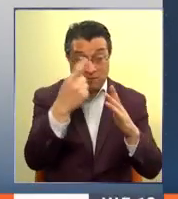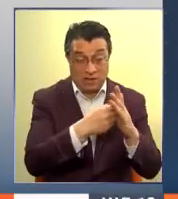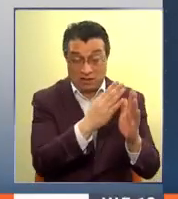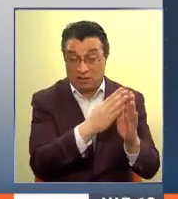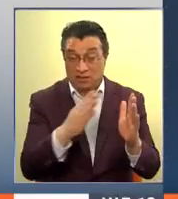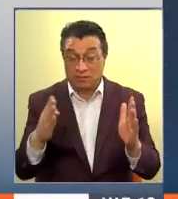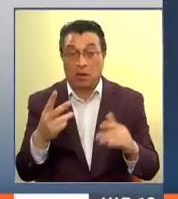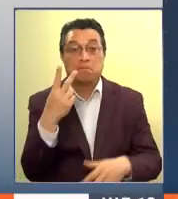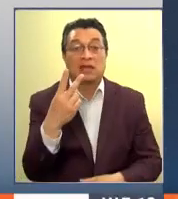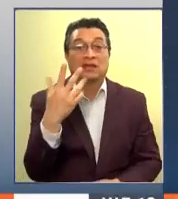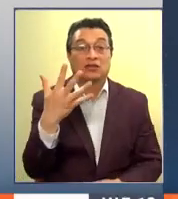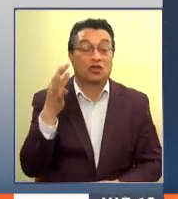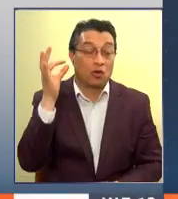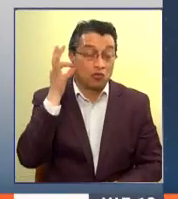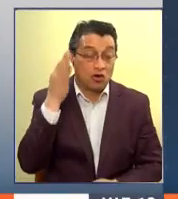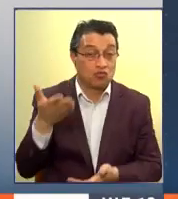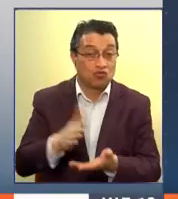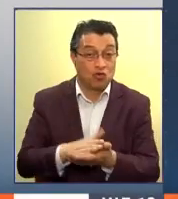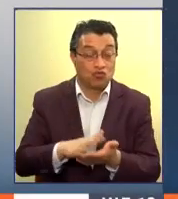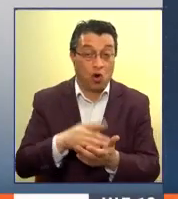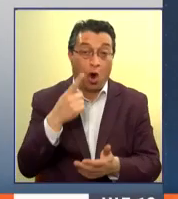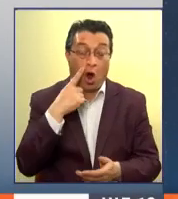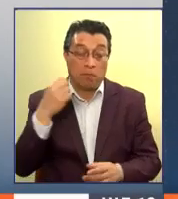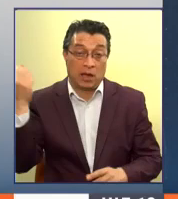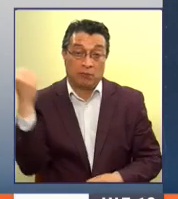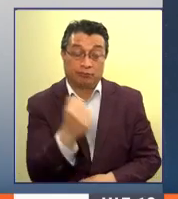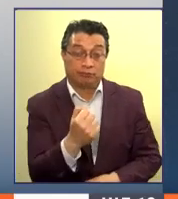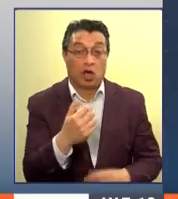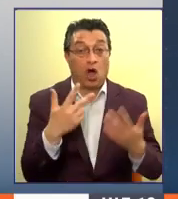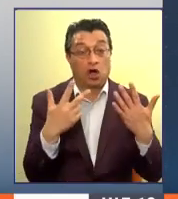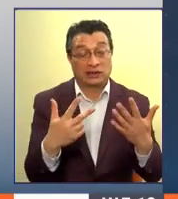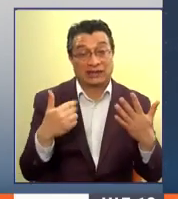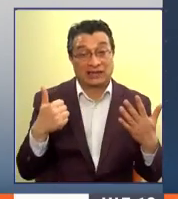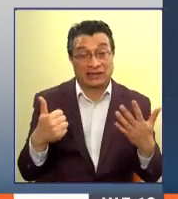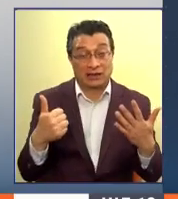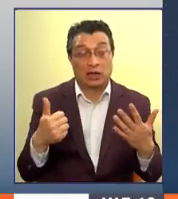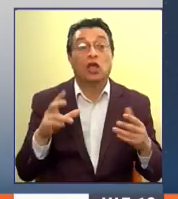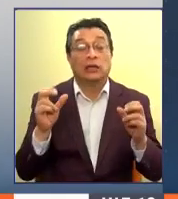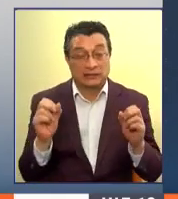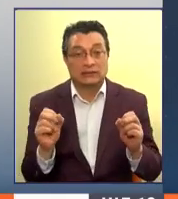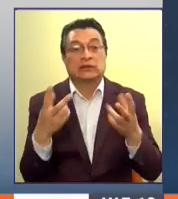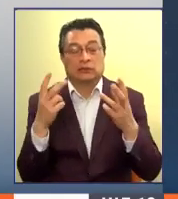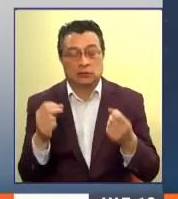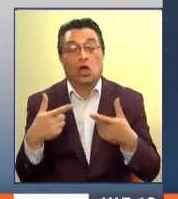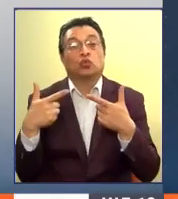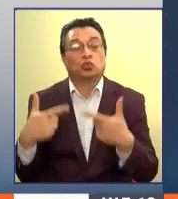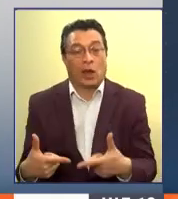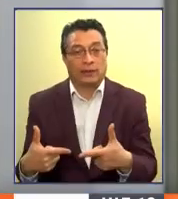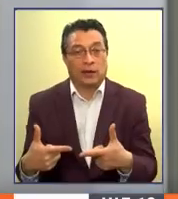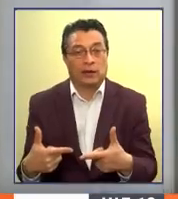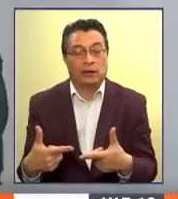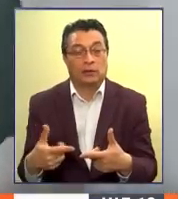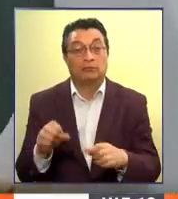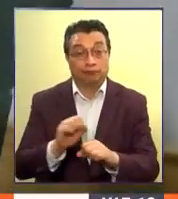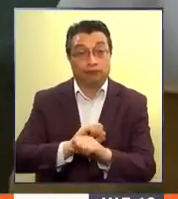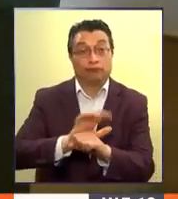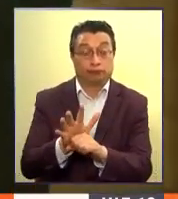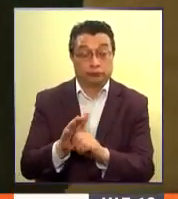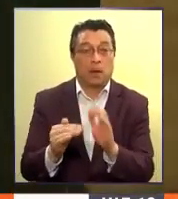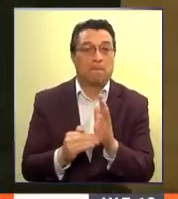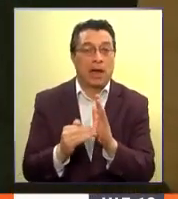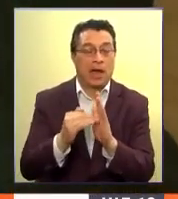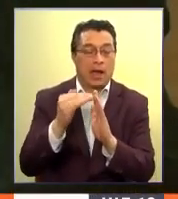25 mujeres murieron en manos de un hombre. 86 tuvieron mejor suerte y sobrevivieron. En pandemia ha aumentado